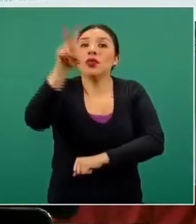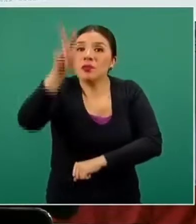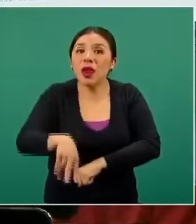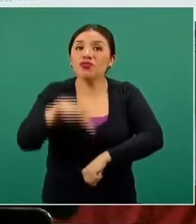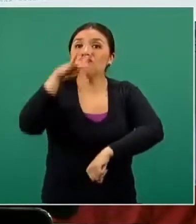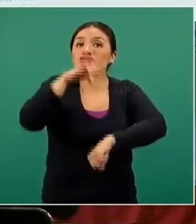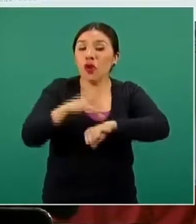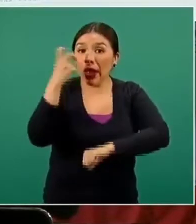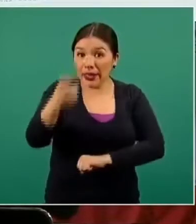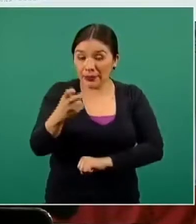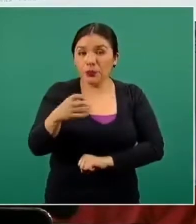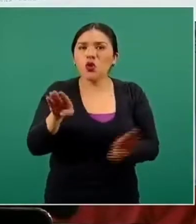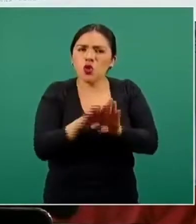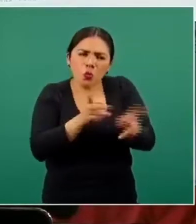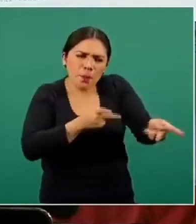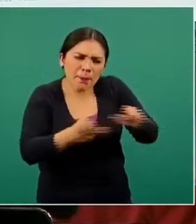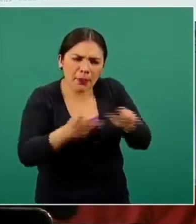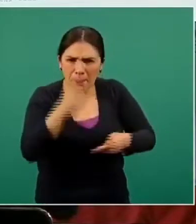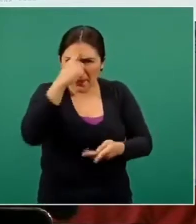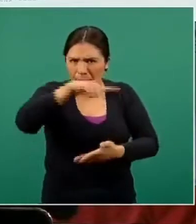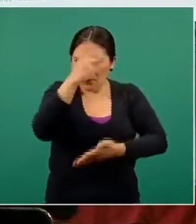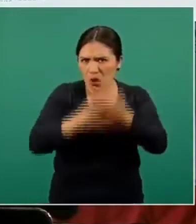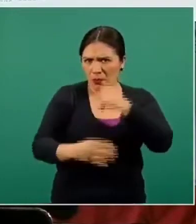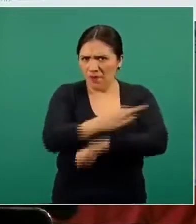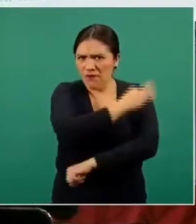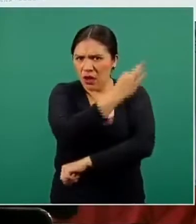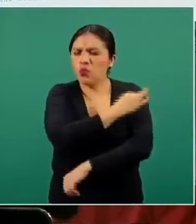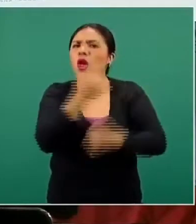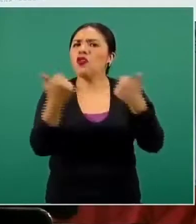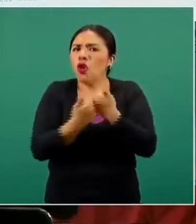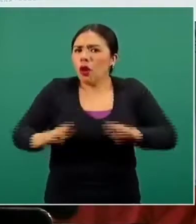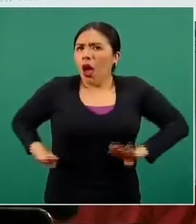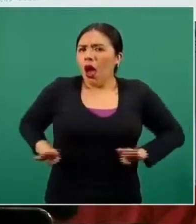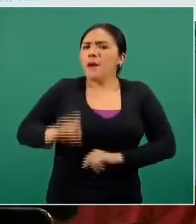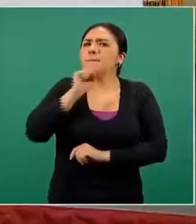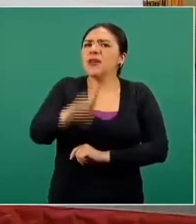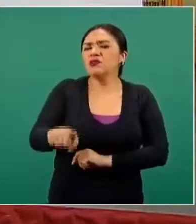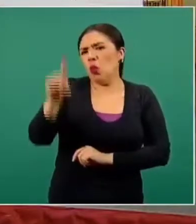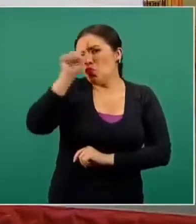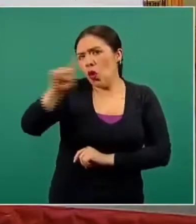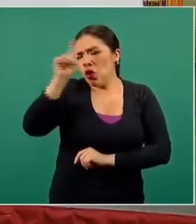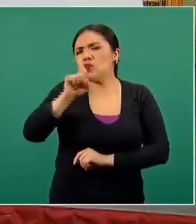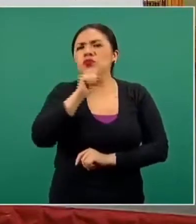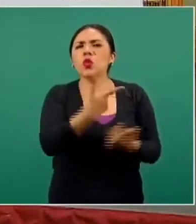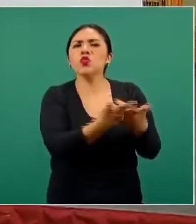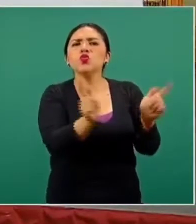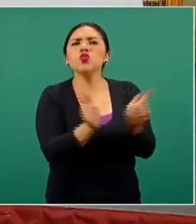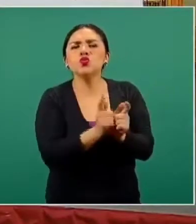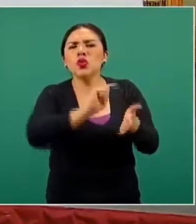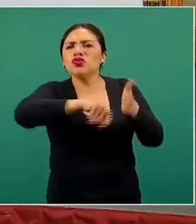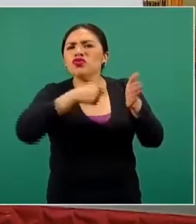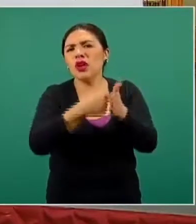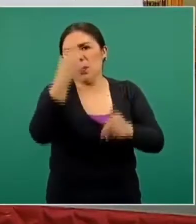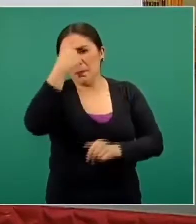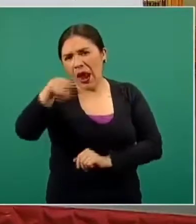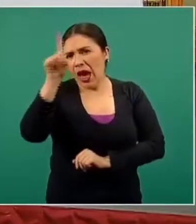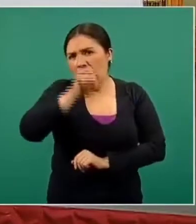la organización de ese programa, que se basa en las recomendaciones de nuestro grupo técnico asesor en